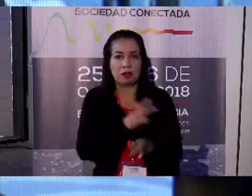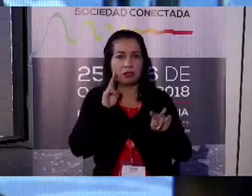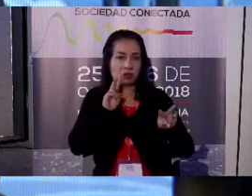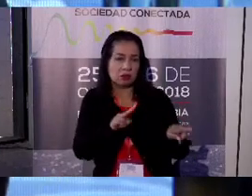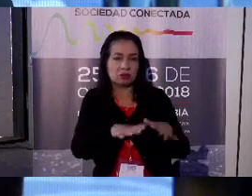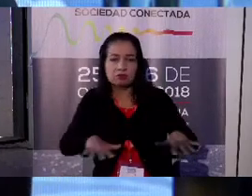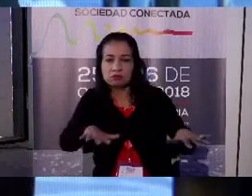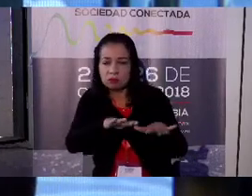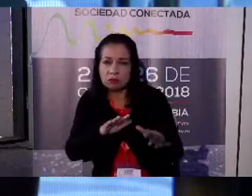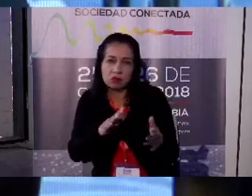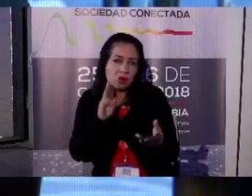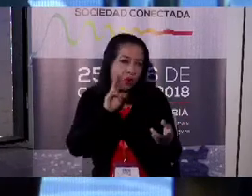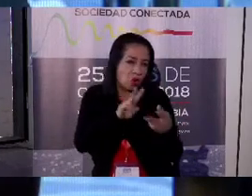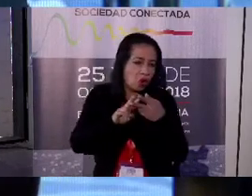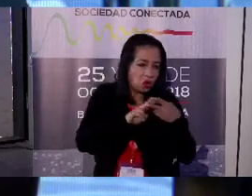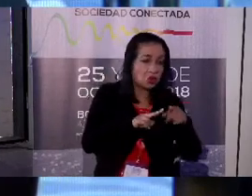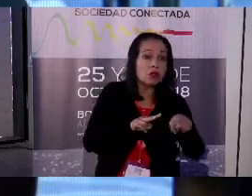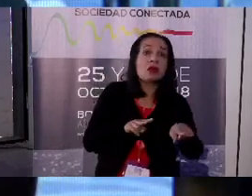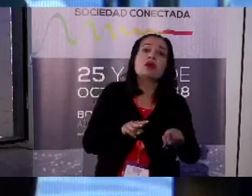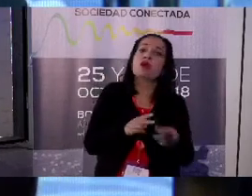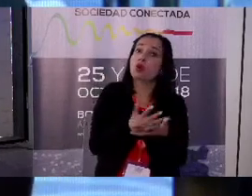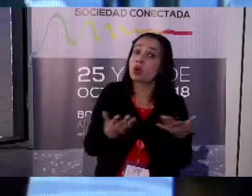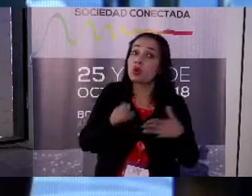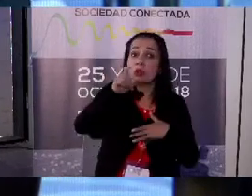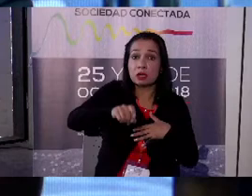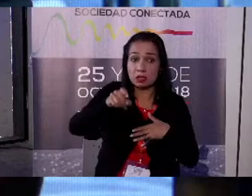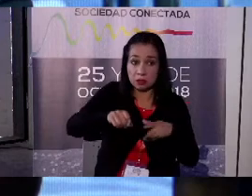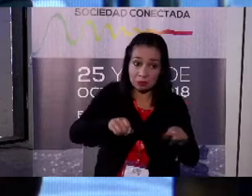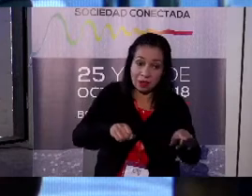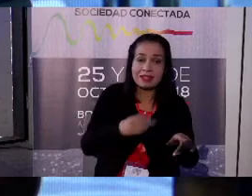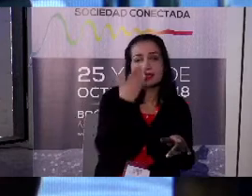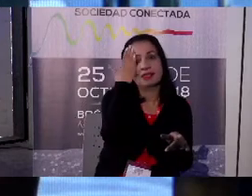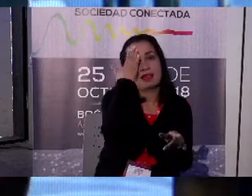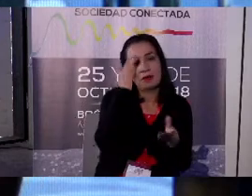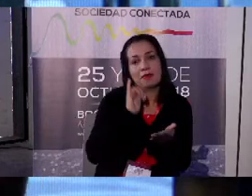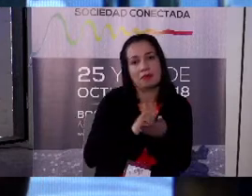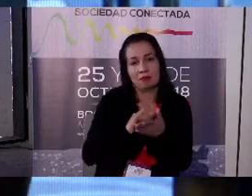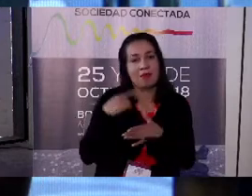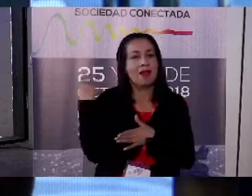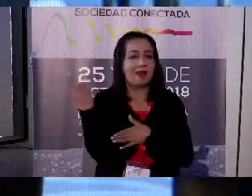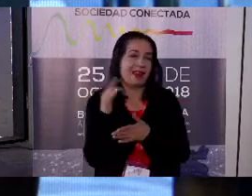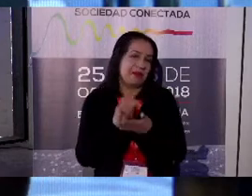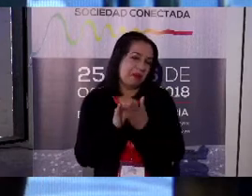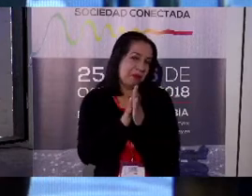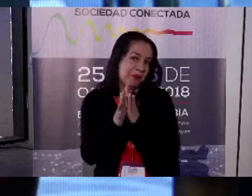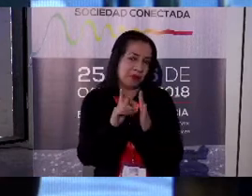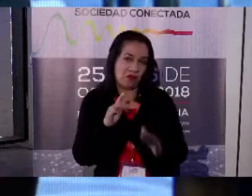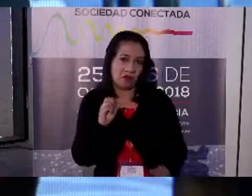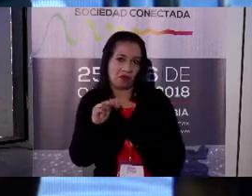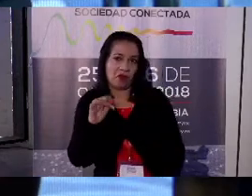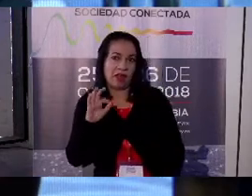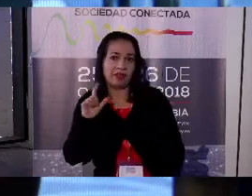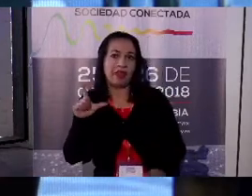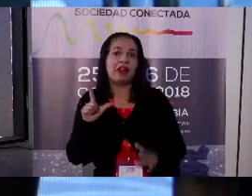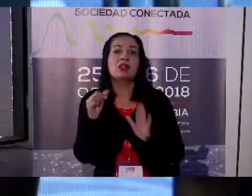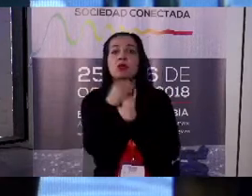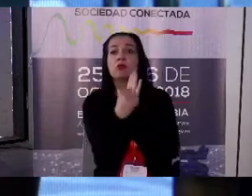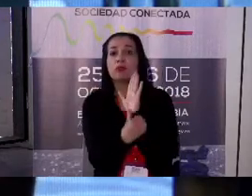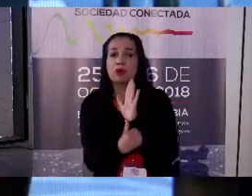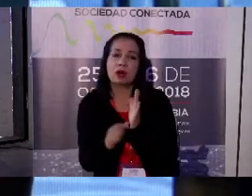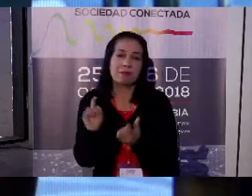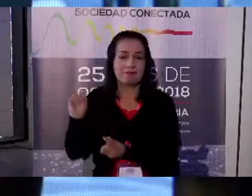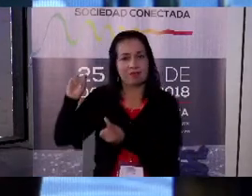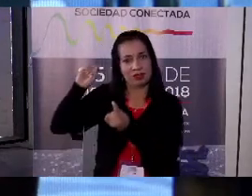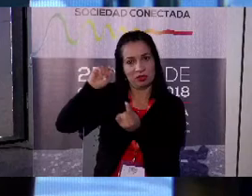que realmente pueden aterrizar muy bien sus necesidades entonces pues en general ha sido eso igual fonatel tiene programas de subsidio a